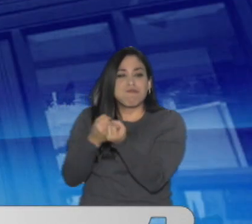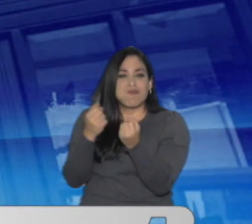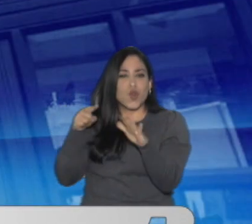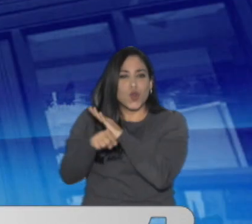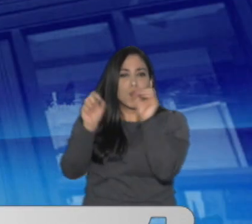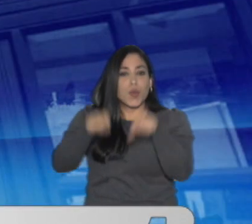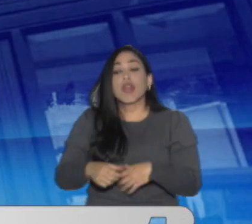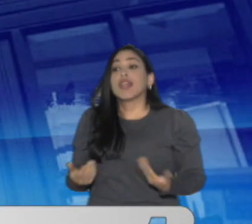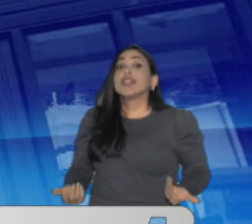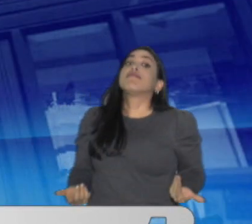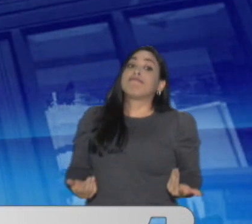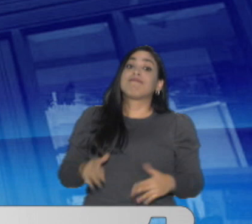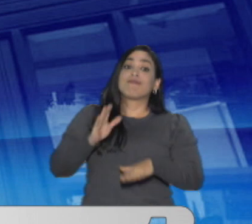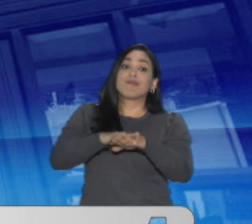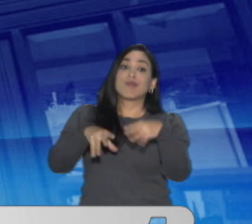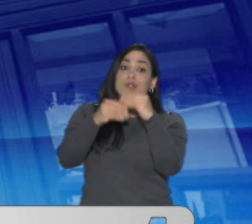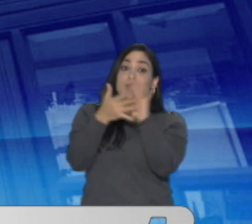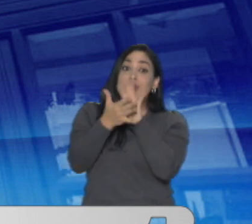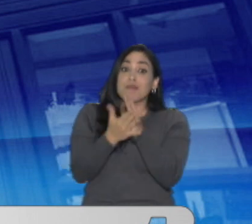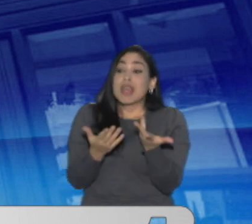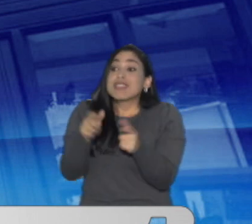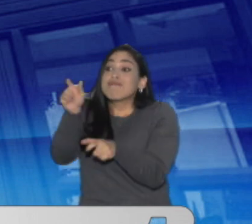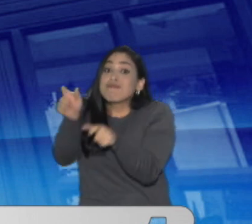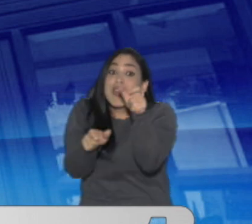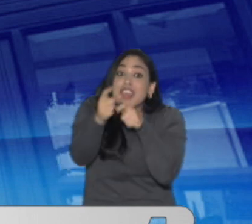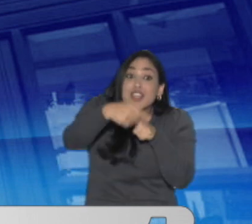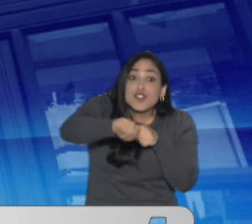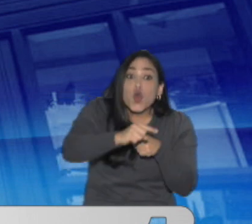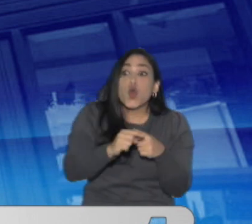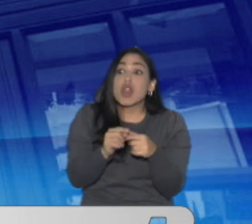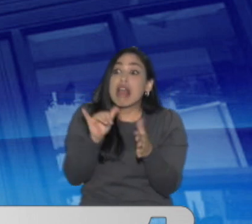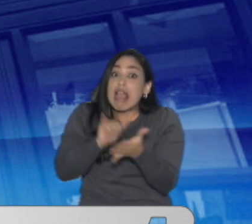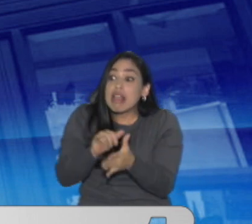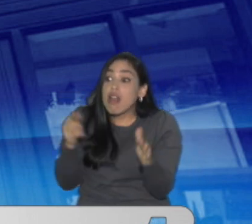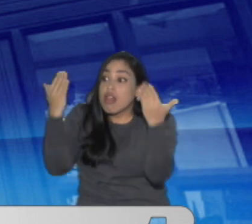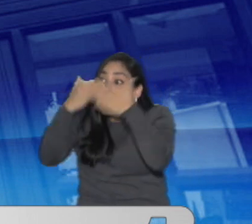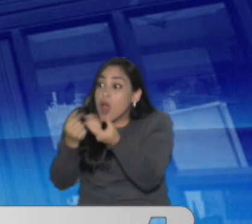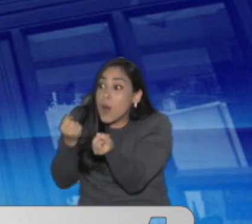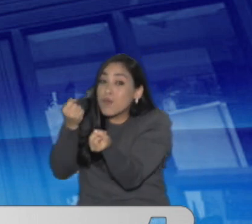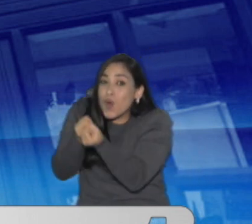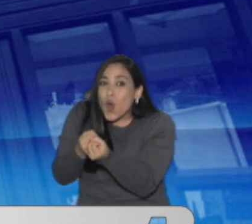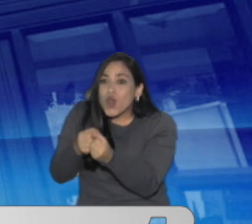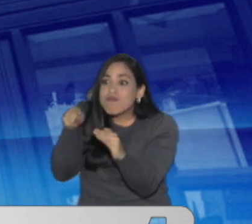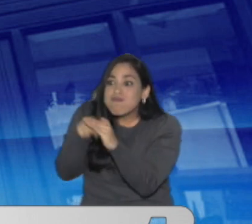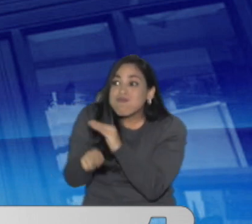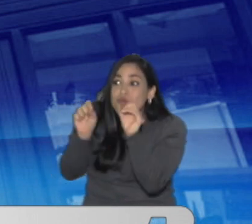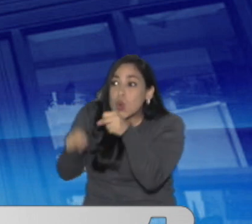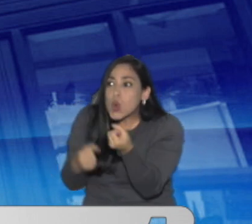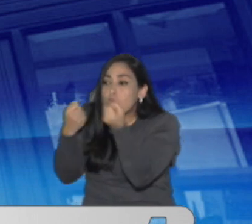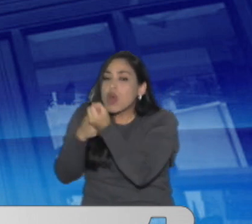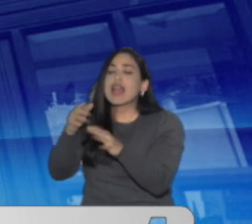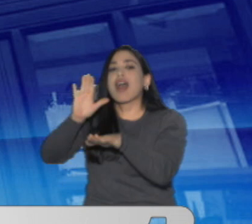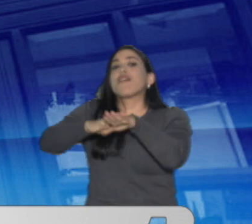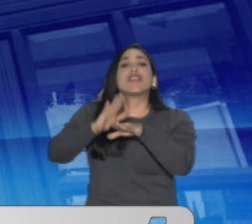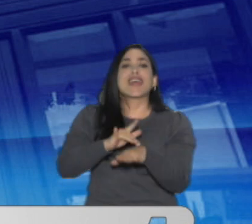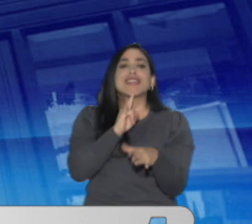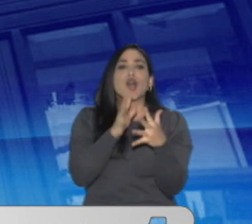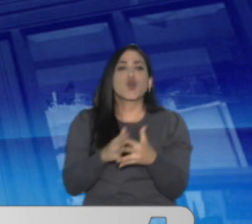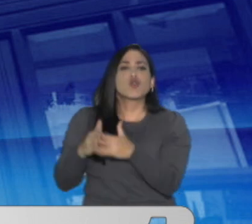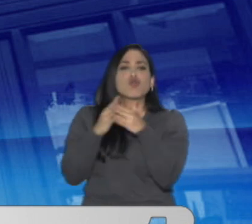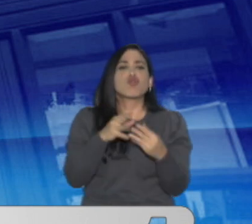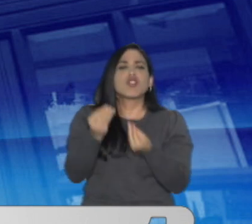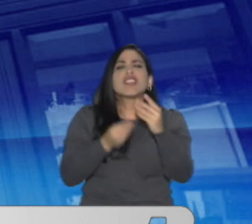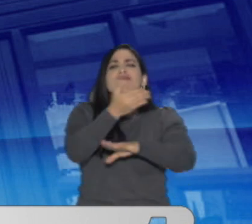Y hay que decir, Beatriz, que en contra de todas las personas que estén involucradas en esta fuga de alias Matamba, ya Estados Unidos emitió